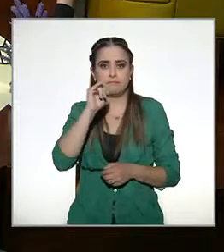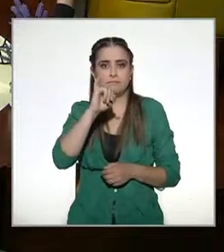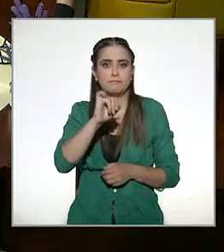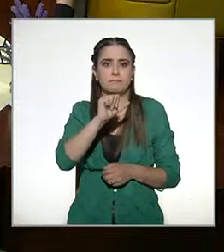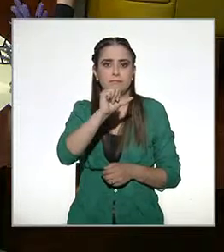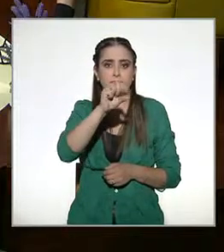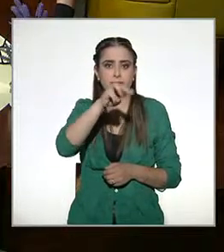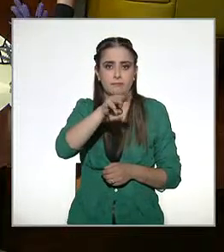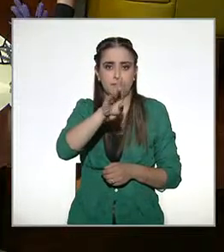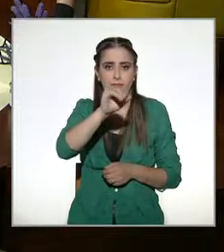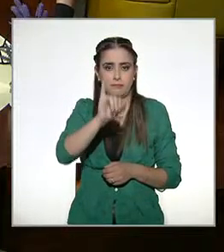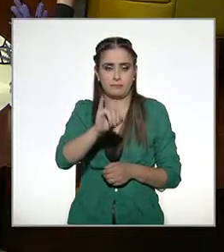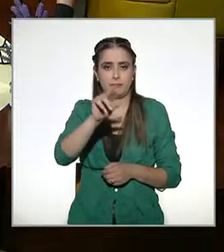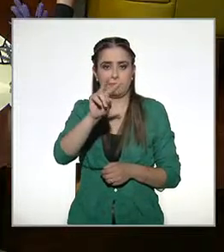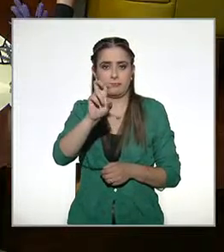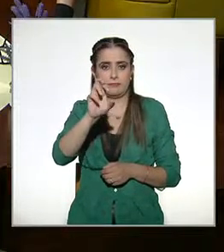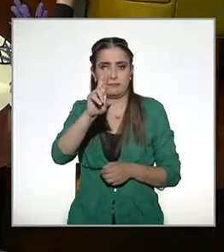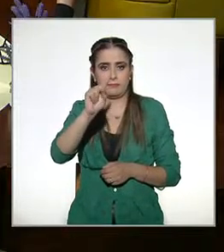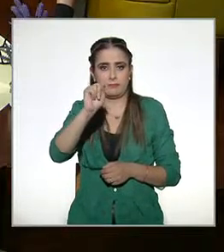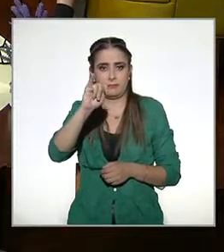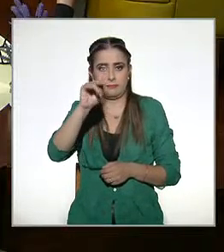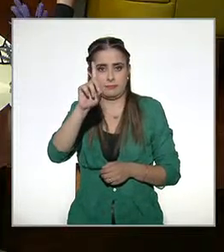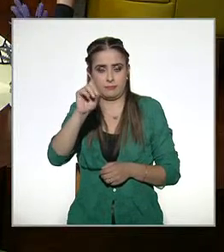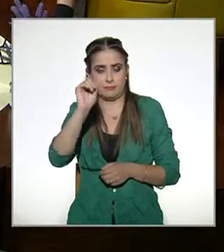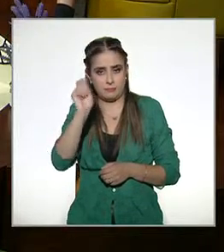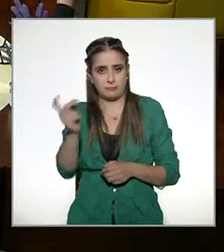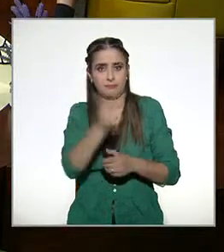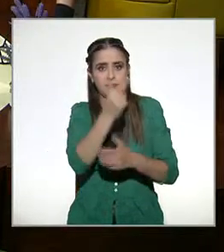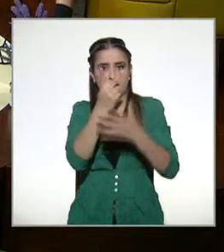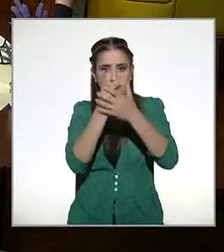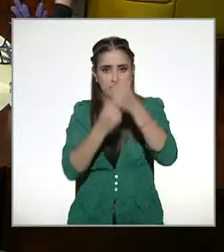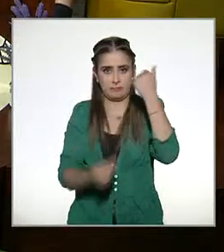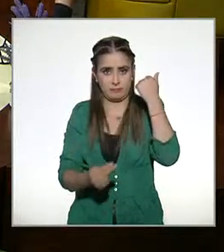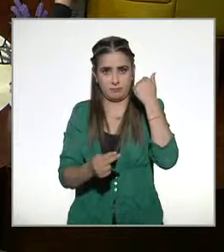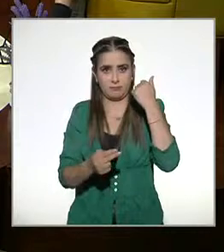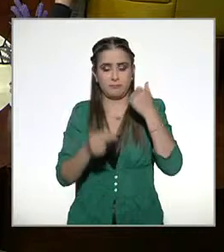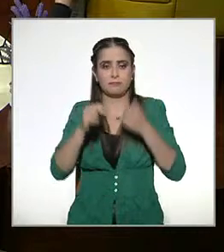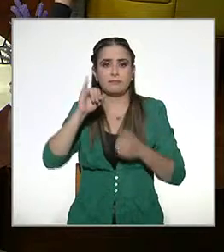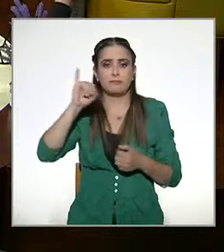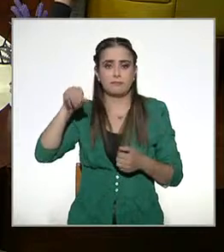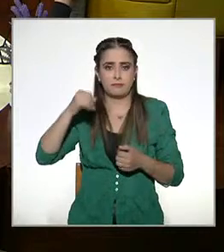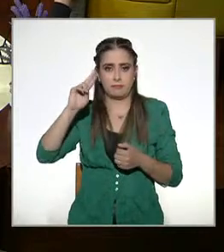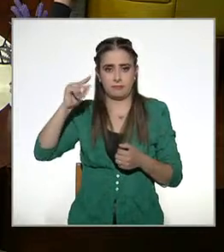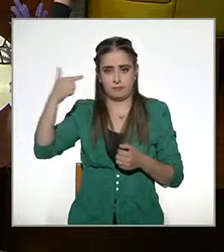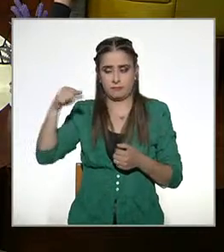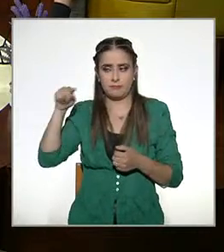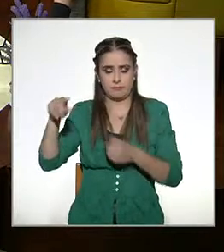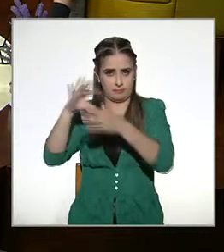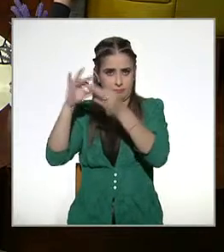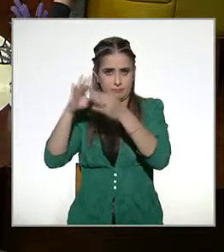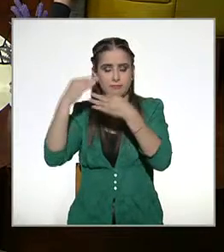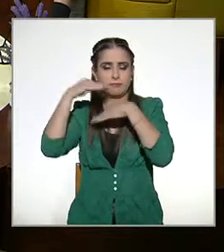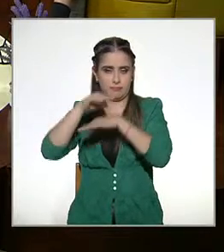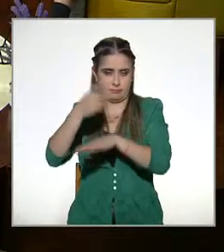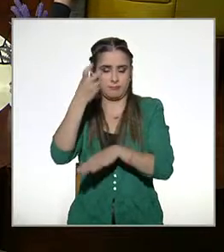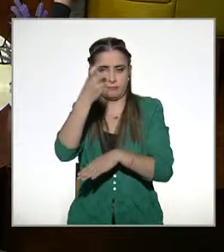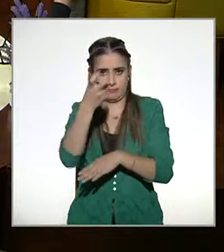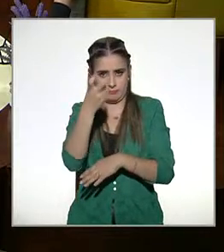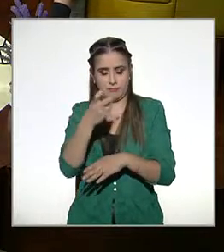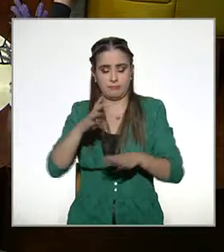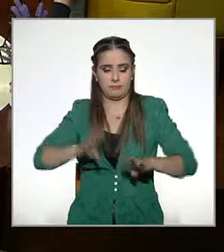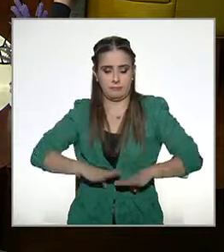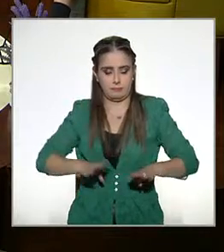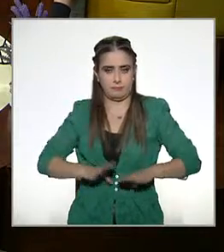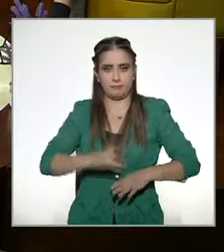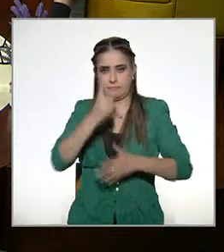ambivertido porque es un término que también menciona dentro de su teoría de la personalidad entonces dice hay